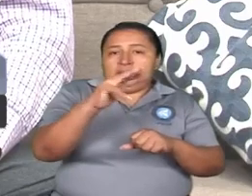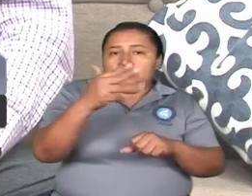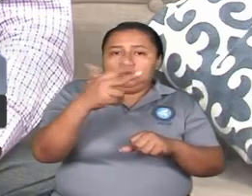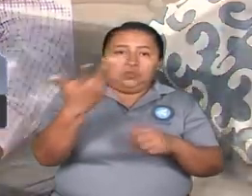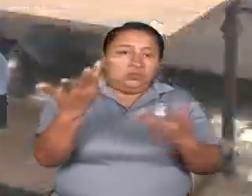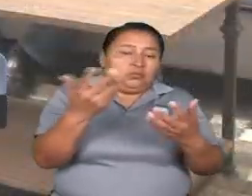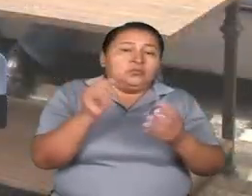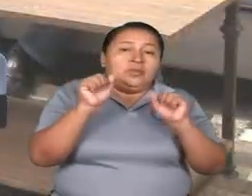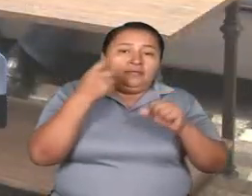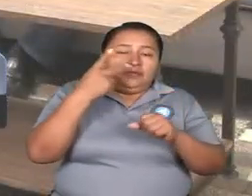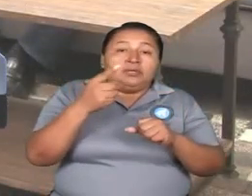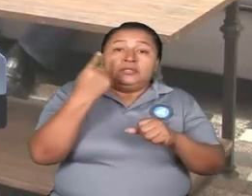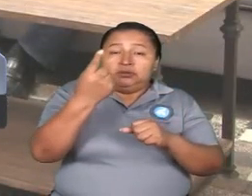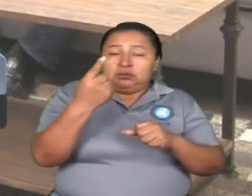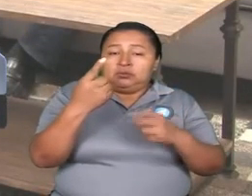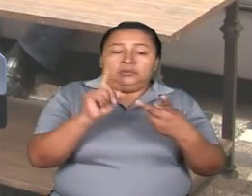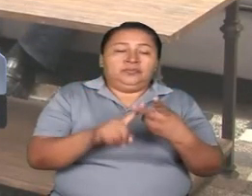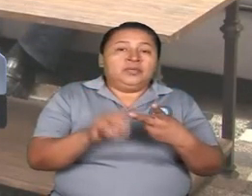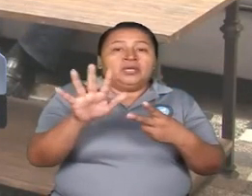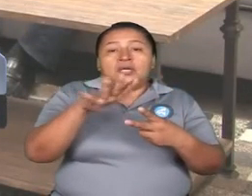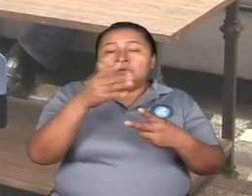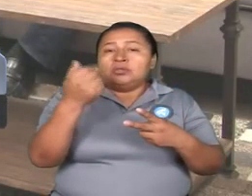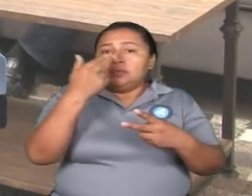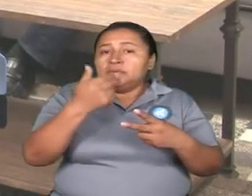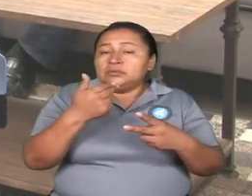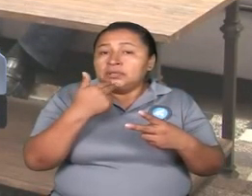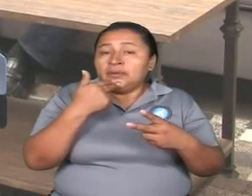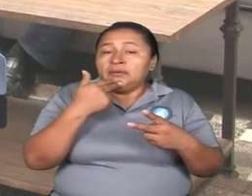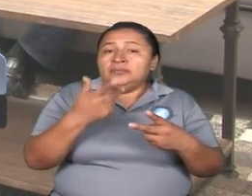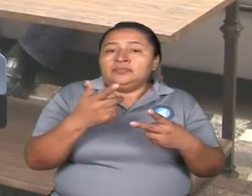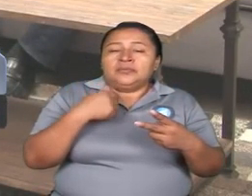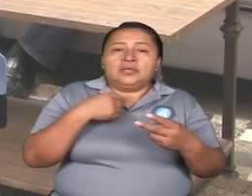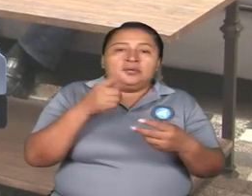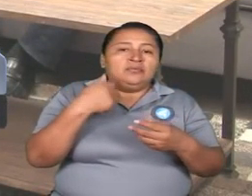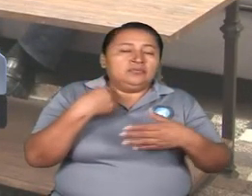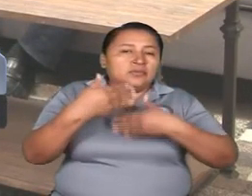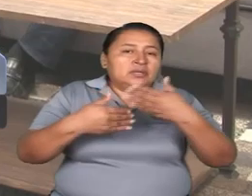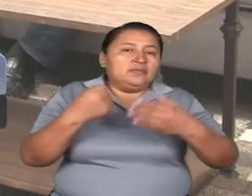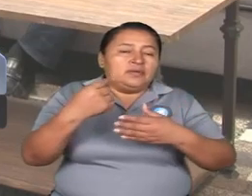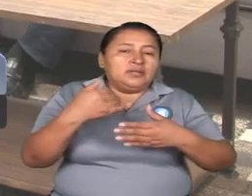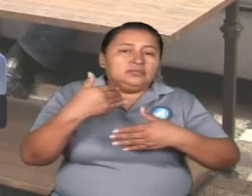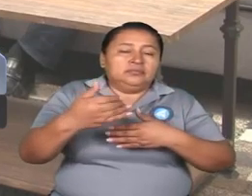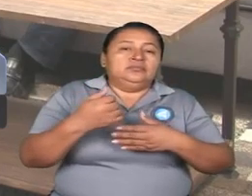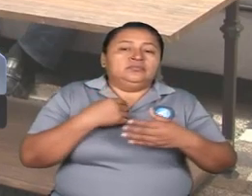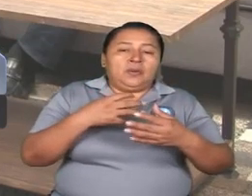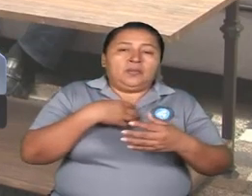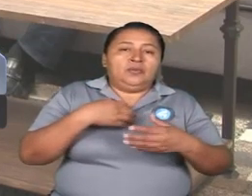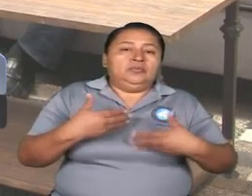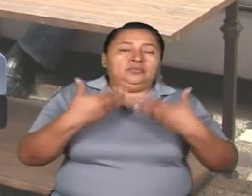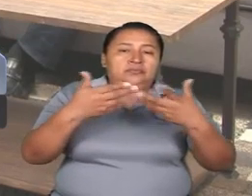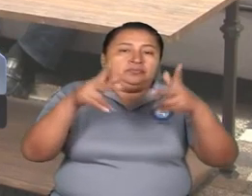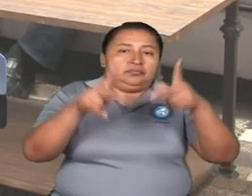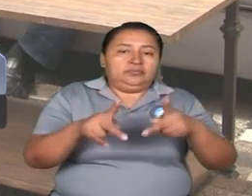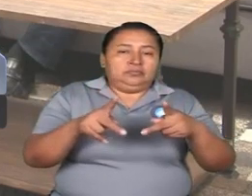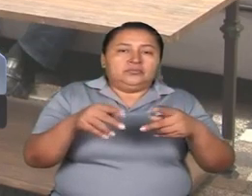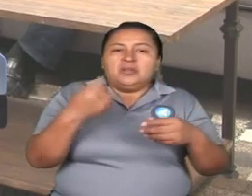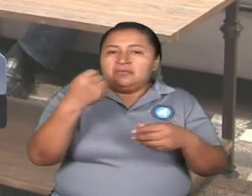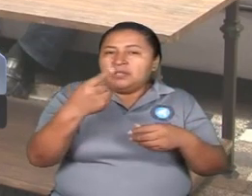Bueno, esa es una cosa. Y lo otro que me preguntabas era... los retos que presenta un canal posicionado ante la audiencia